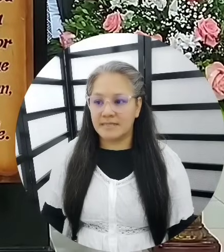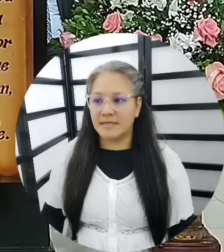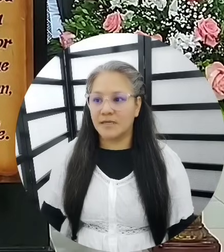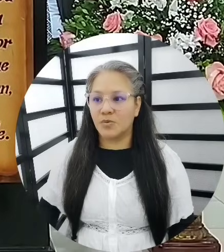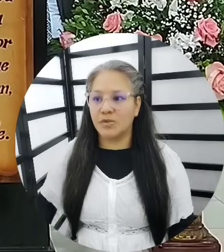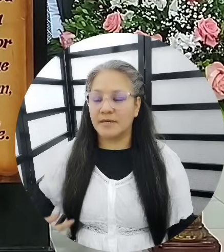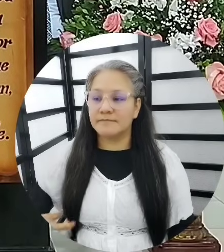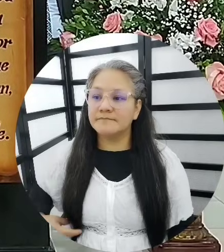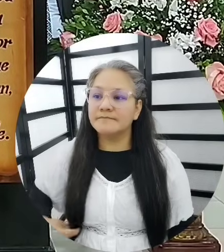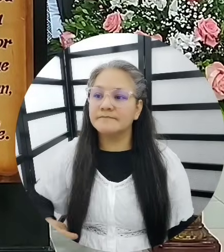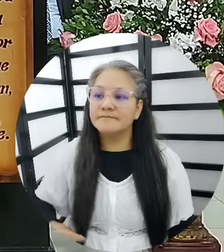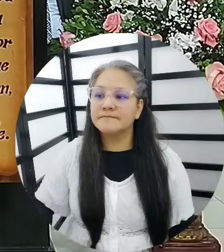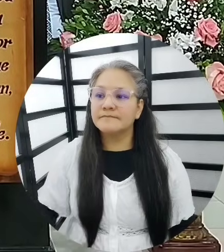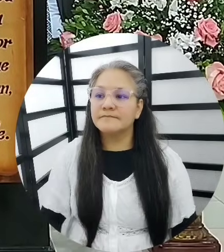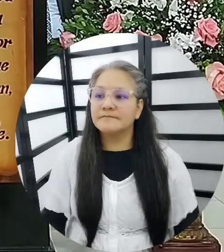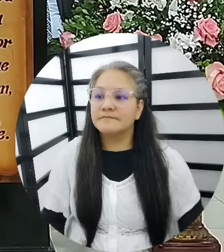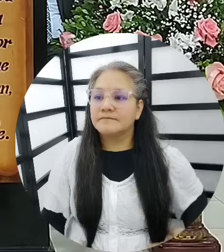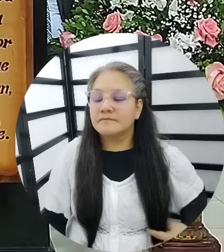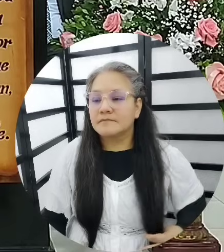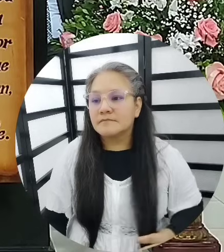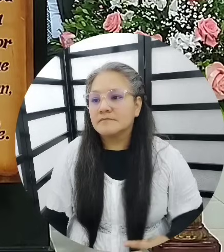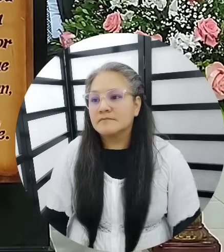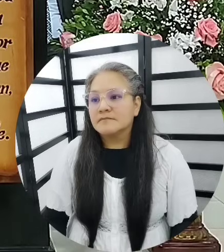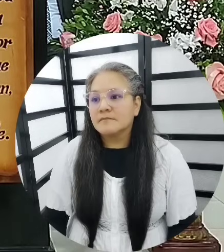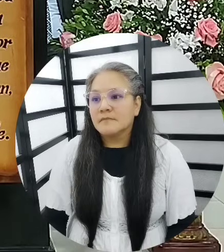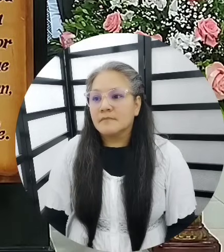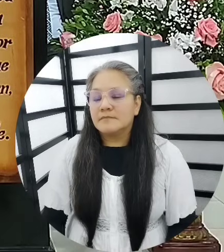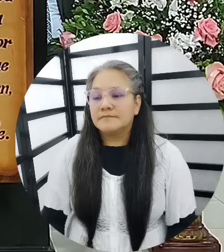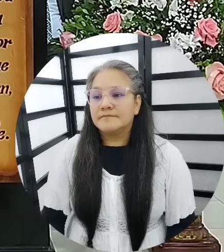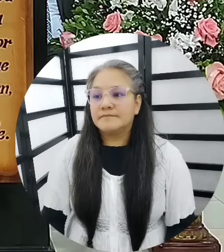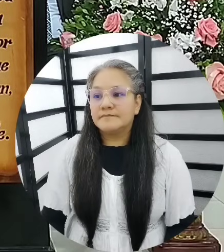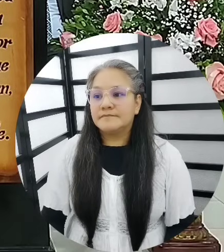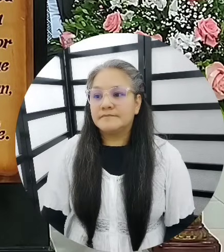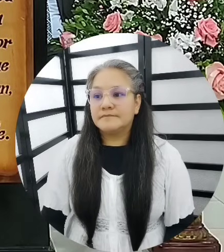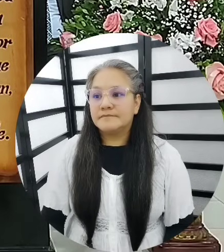Dios por eso. Por eso es que ustedes